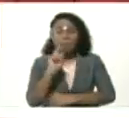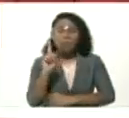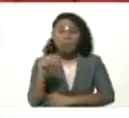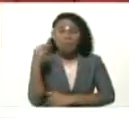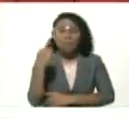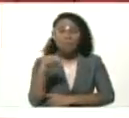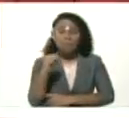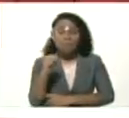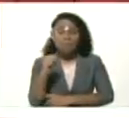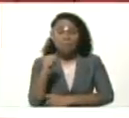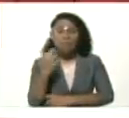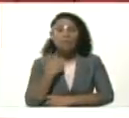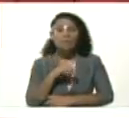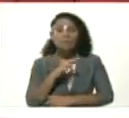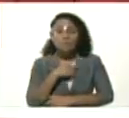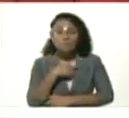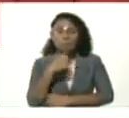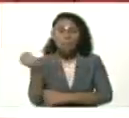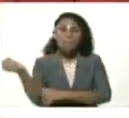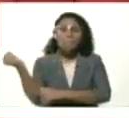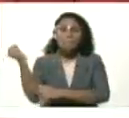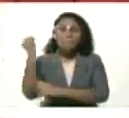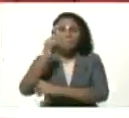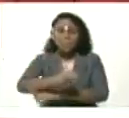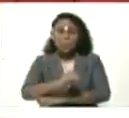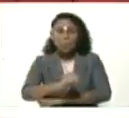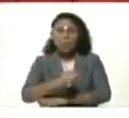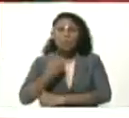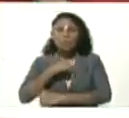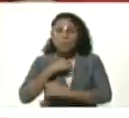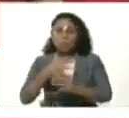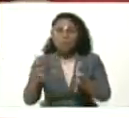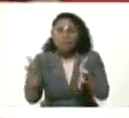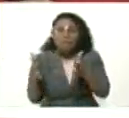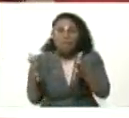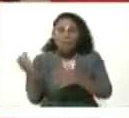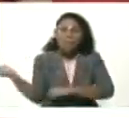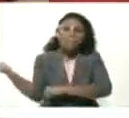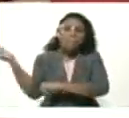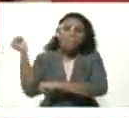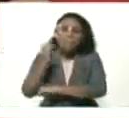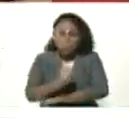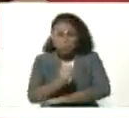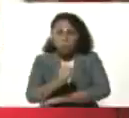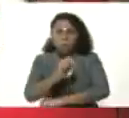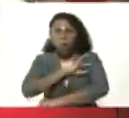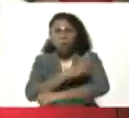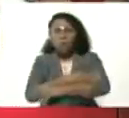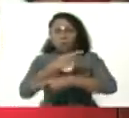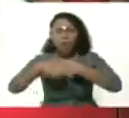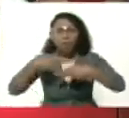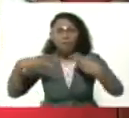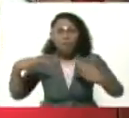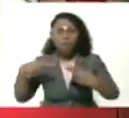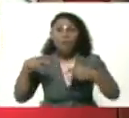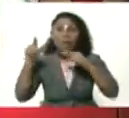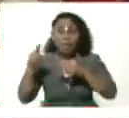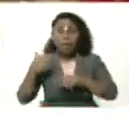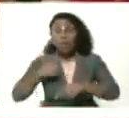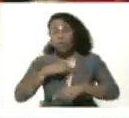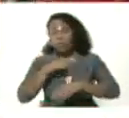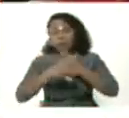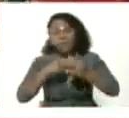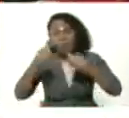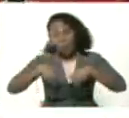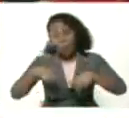noviembre les vamos a dar una pela, les vamos a dar una paliza a las fuerzas revolucionarias. Esto que estamos haciendo